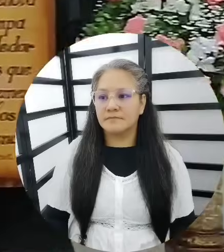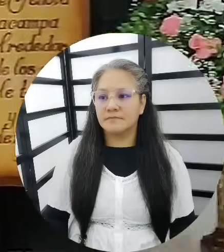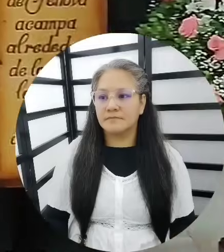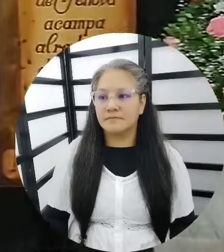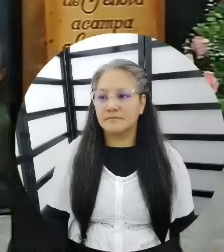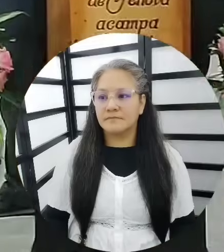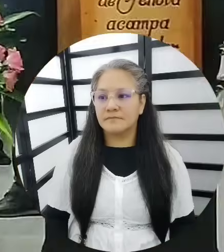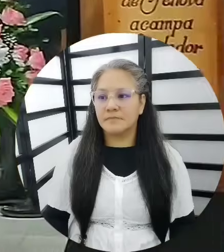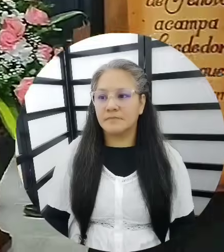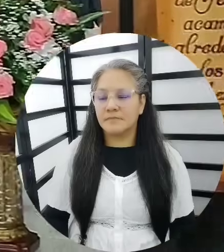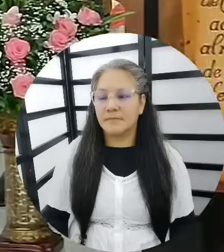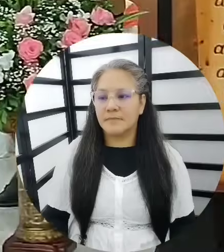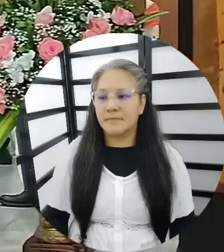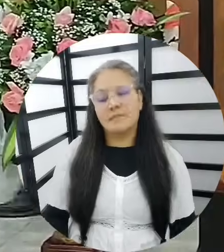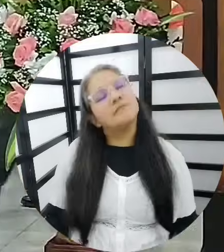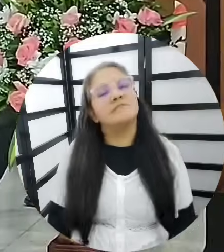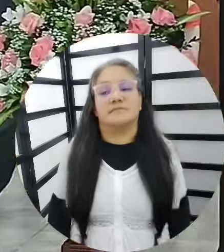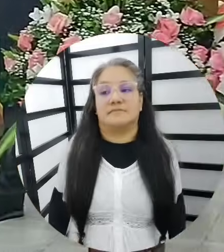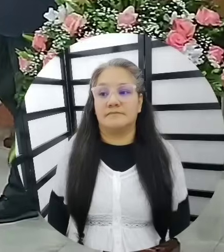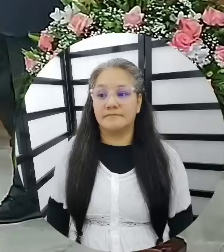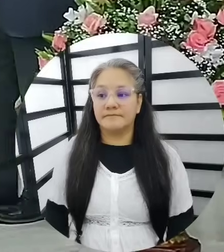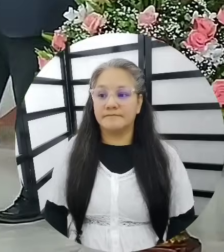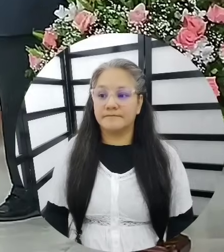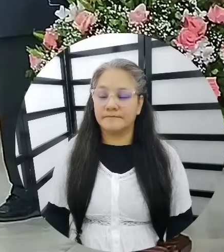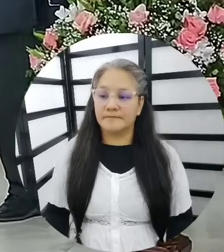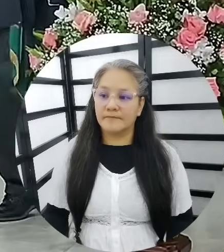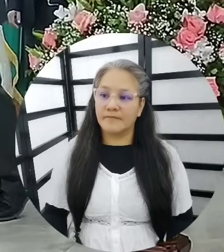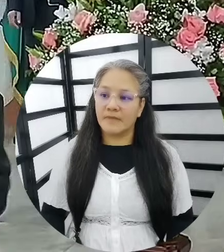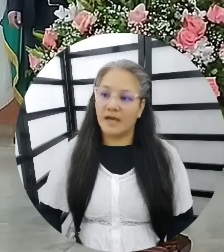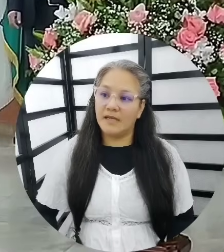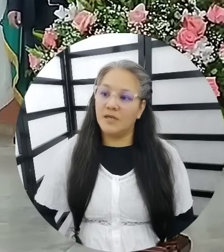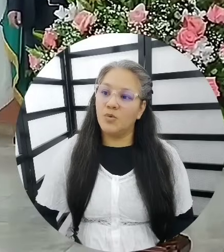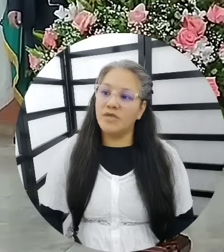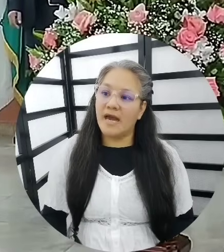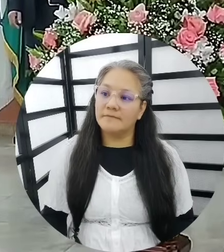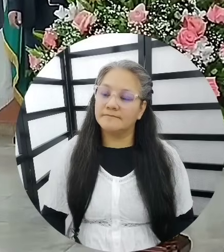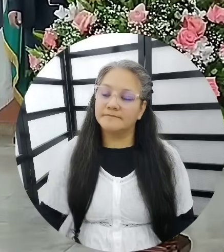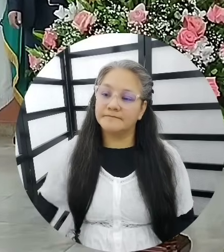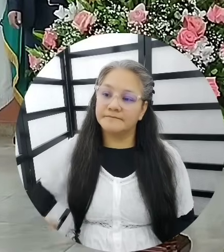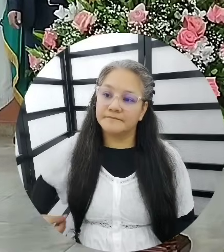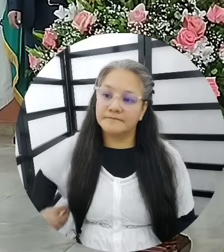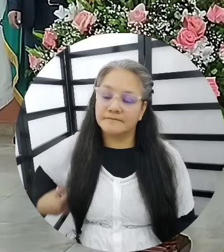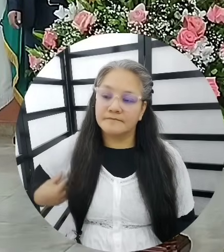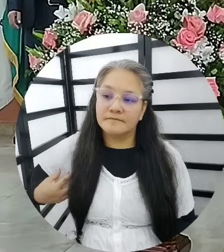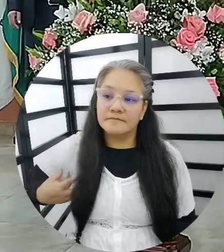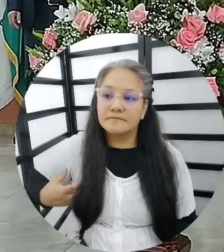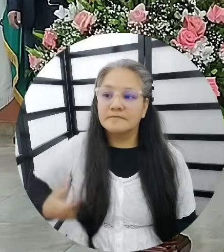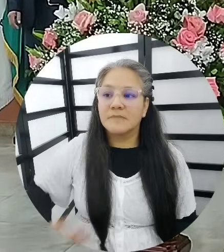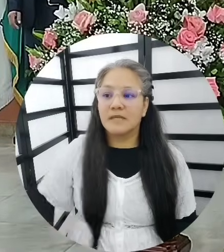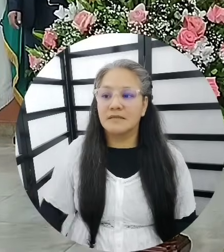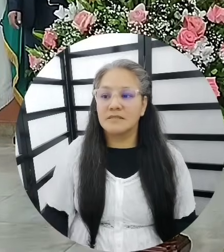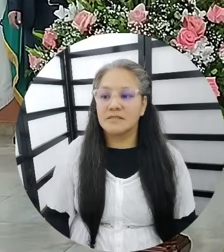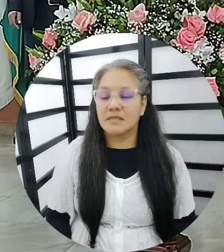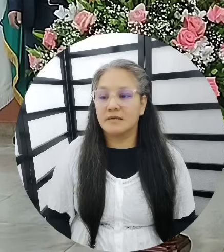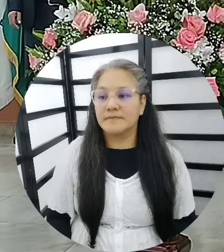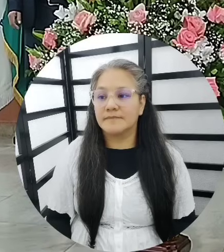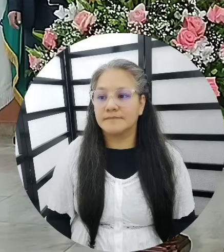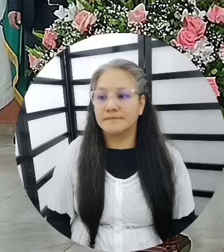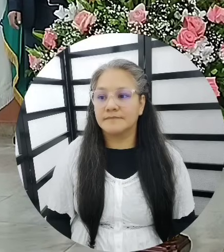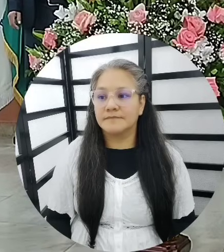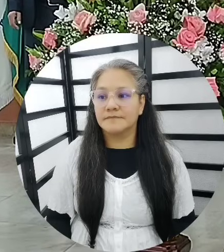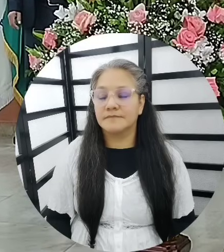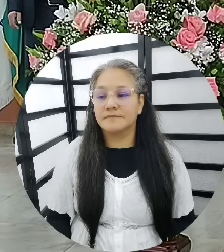dice en el 28, dice: venid a mí todos los que estáis trabajados y cargados, y les di una promesa, y yo os